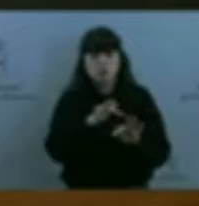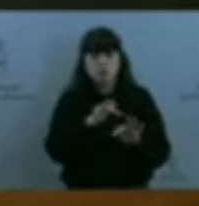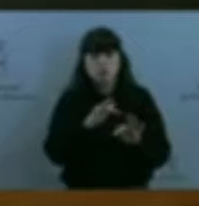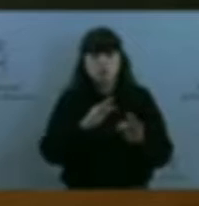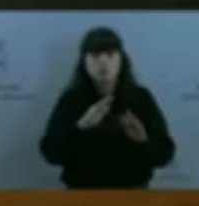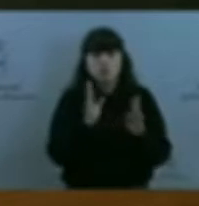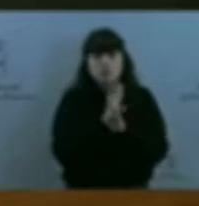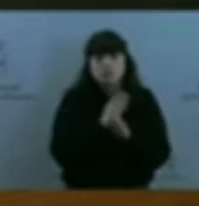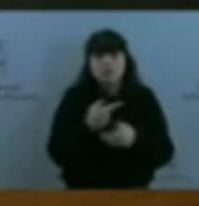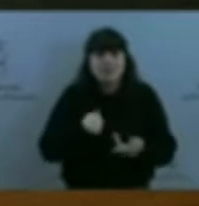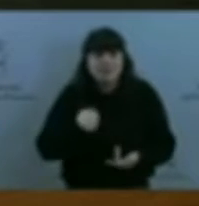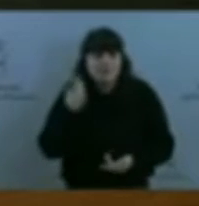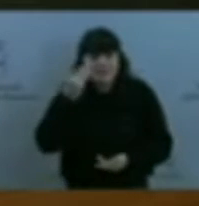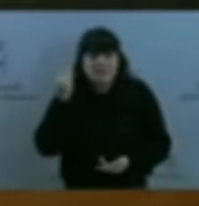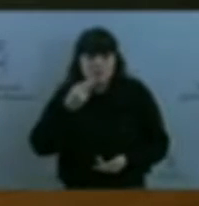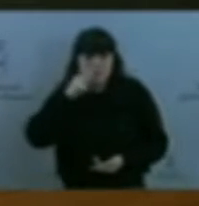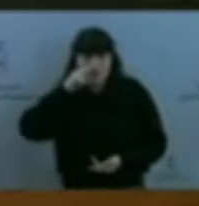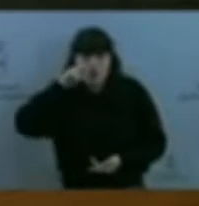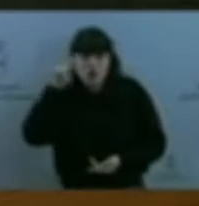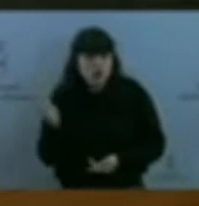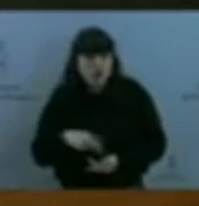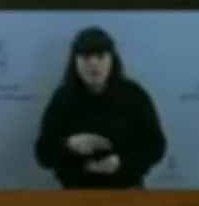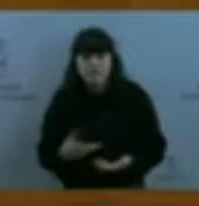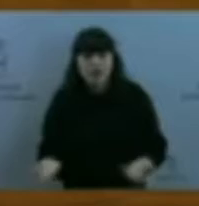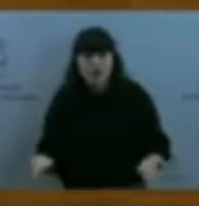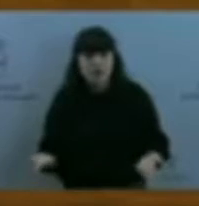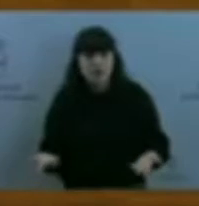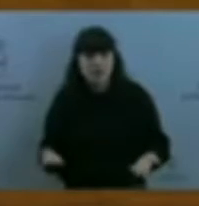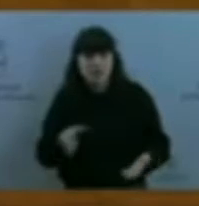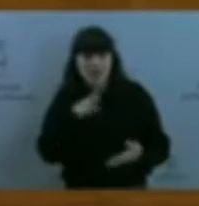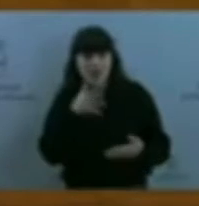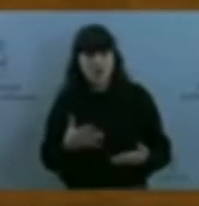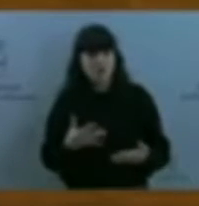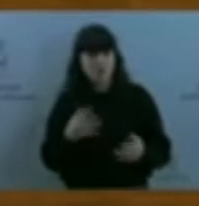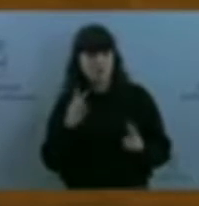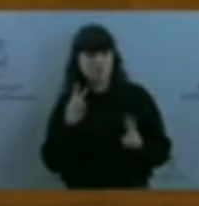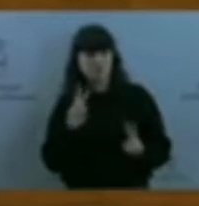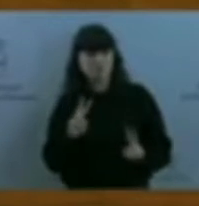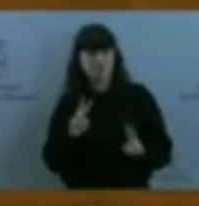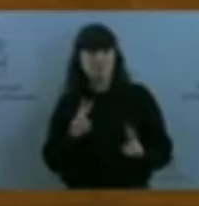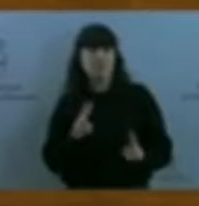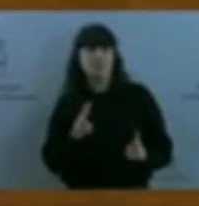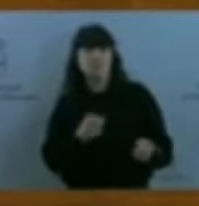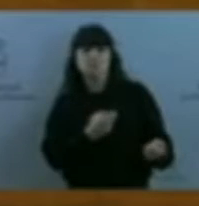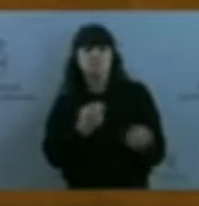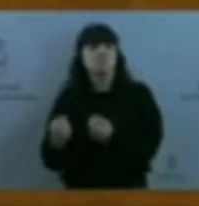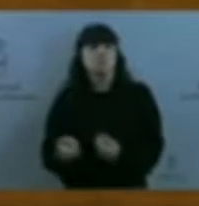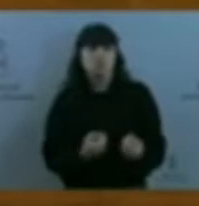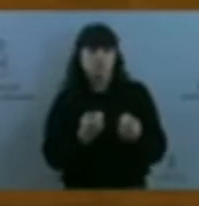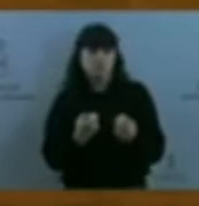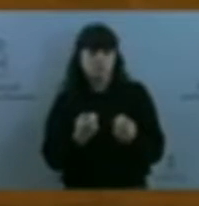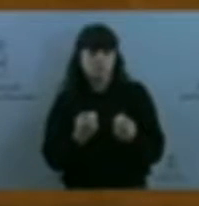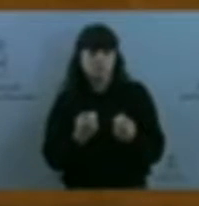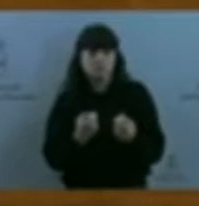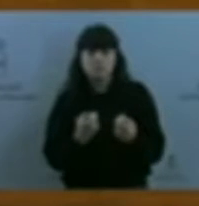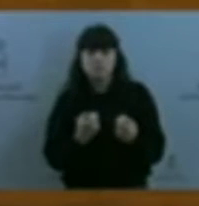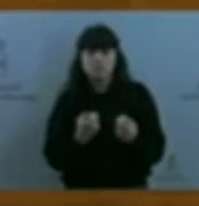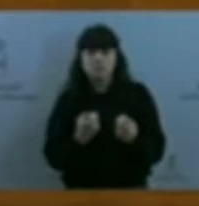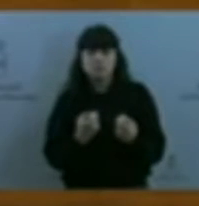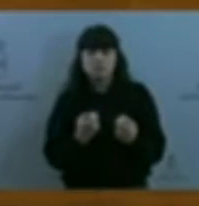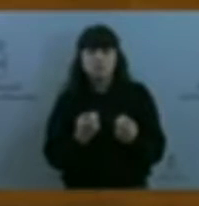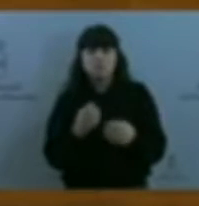Ahora parece ser que tendrán que ser necesarias o tendrán que ser realidad para aumentar el rendimiento de los hospitales